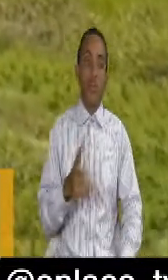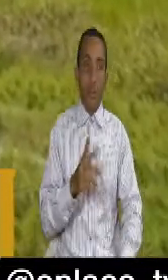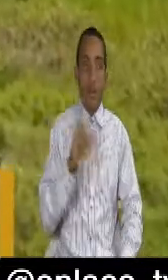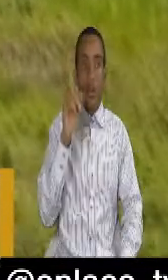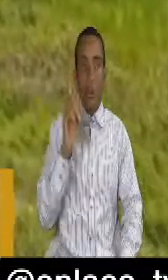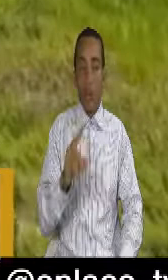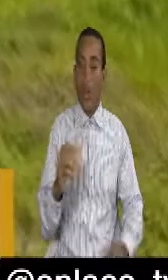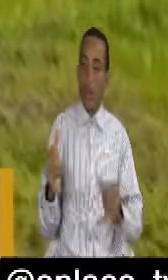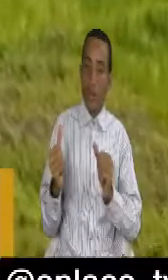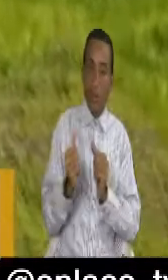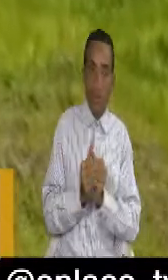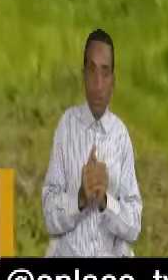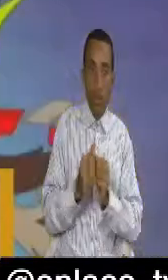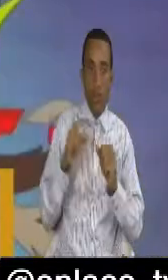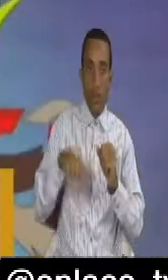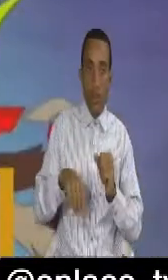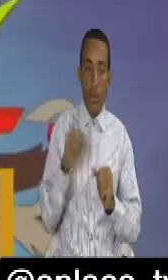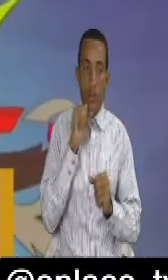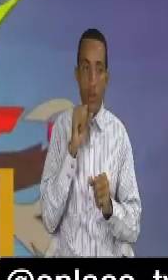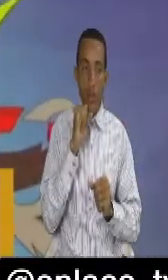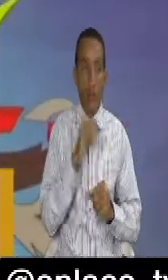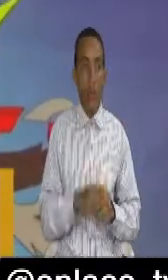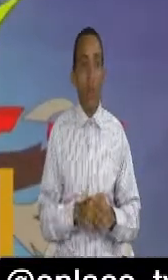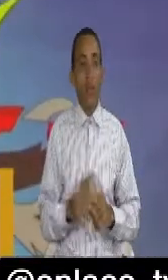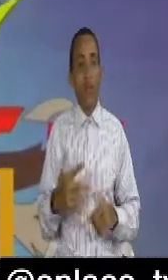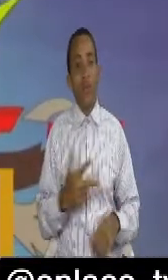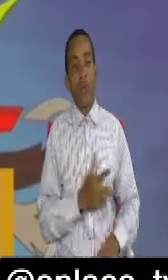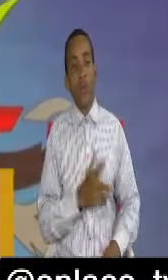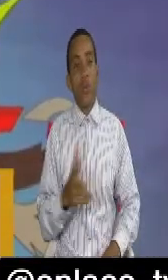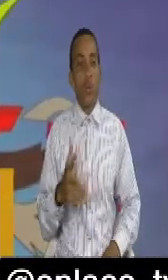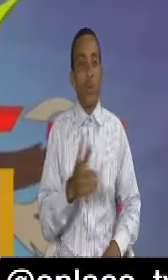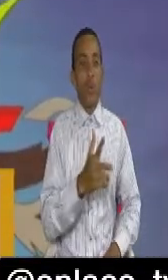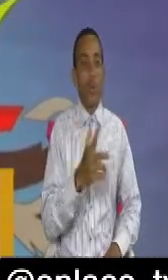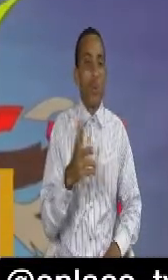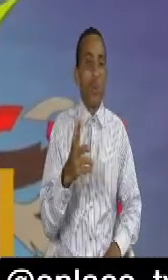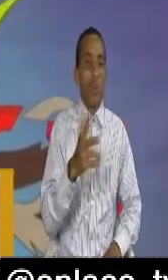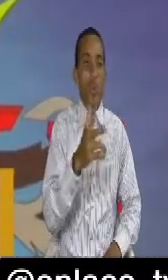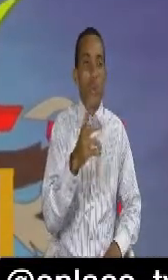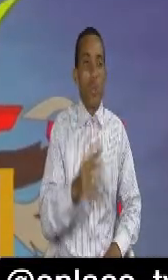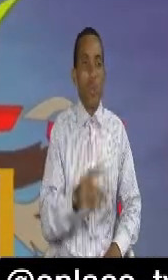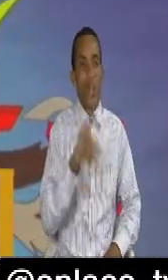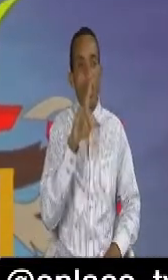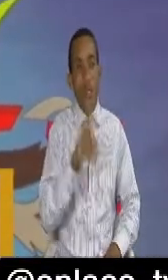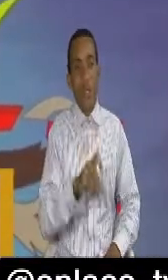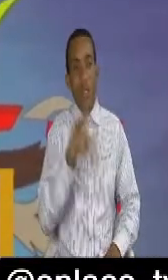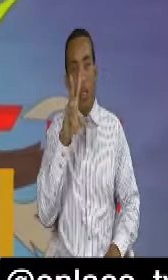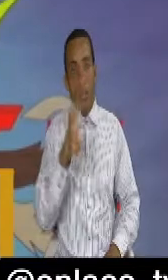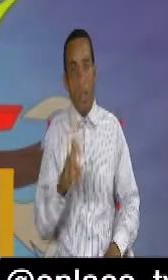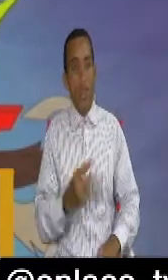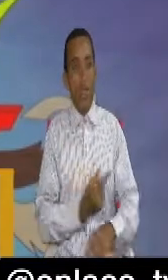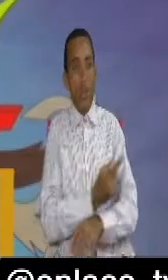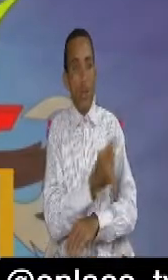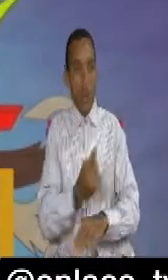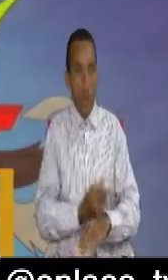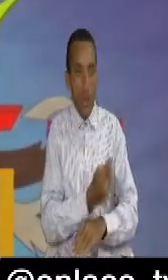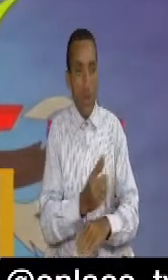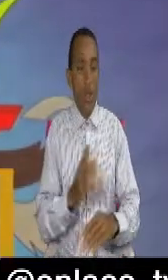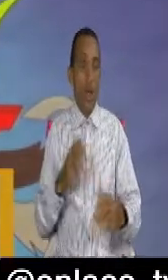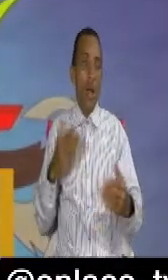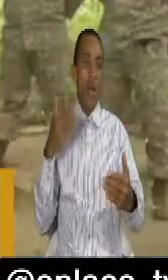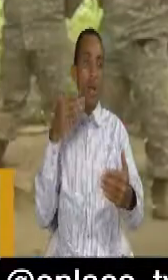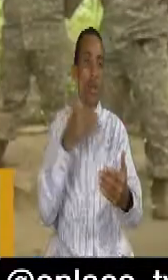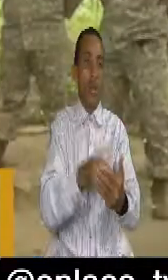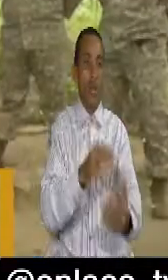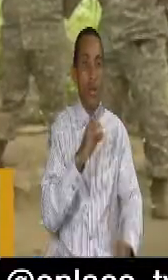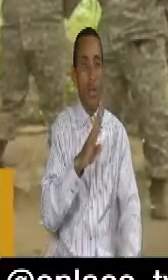unos compañeros de aquí de Barranca Bermeja y realizamos recorridos de 6, 7 horas por allá hasta Orisa,